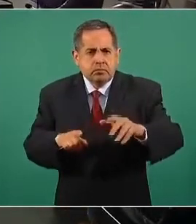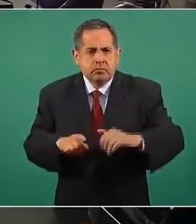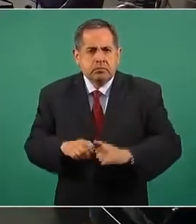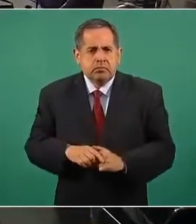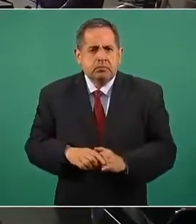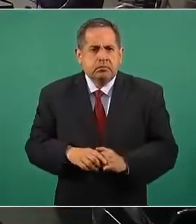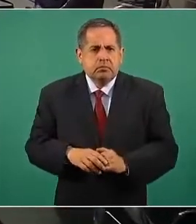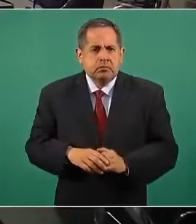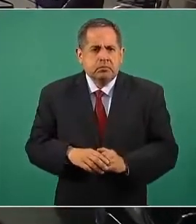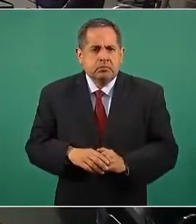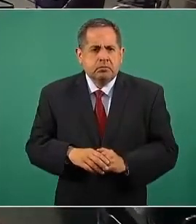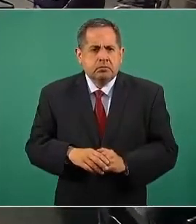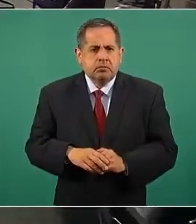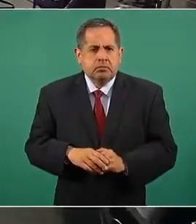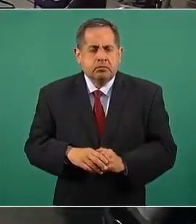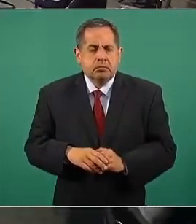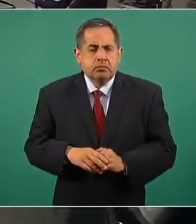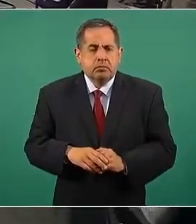¿Sí?